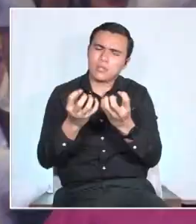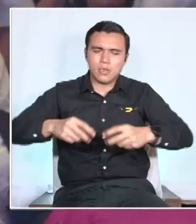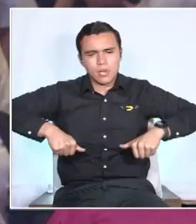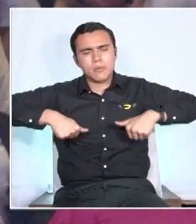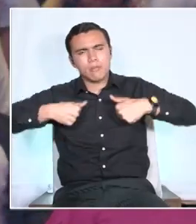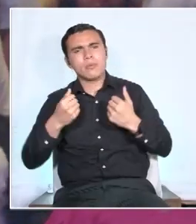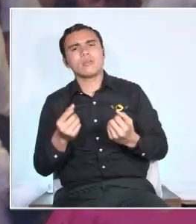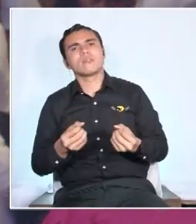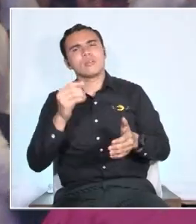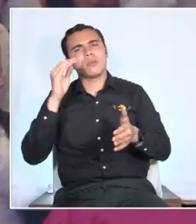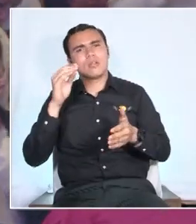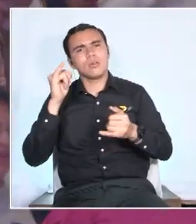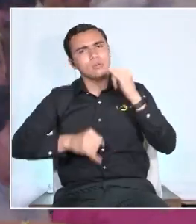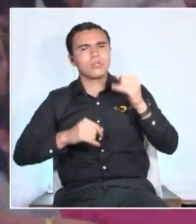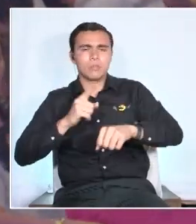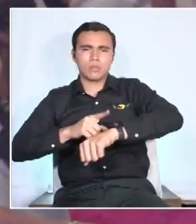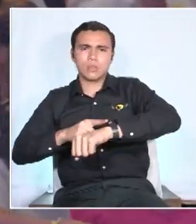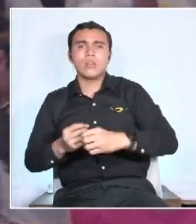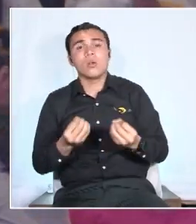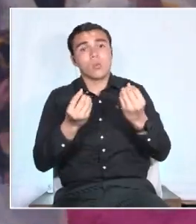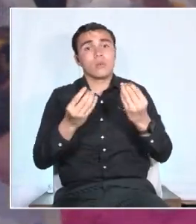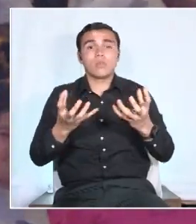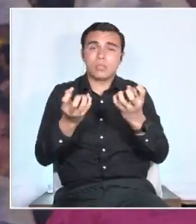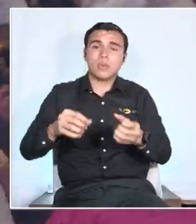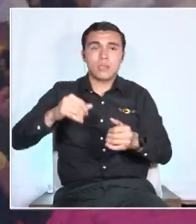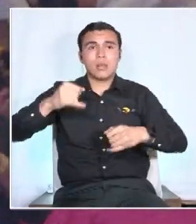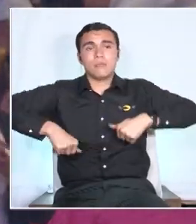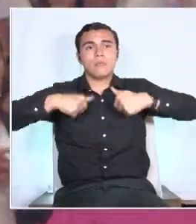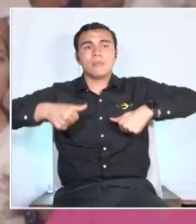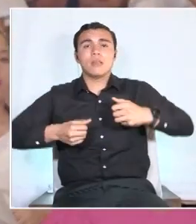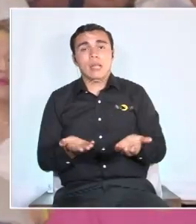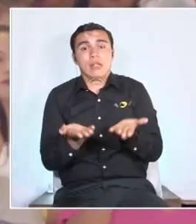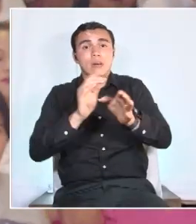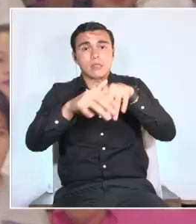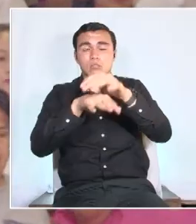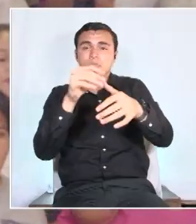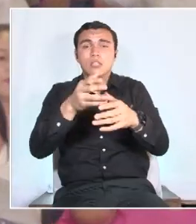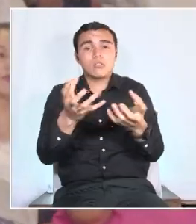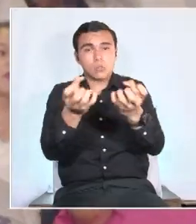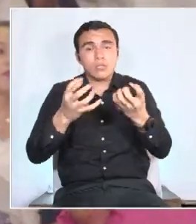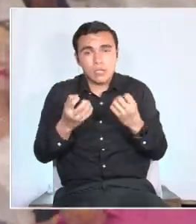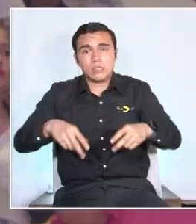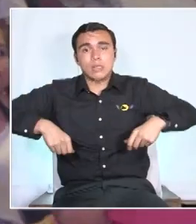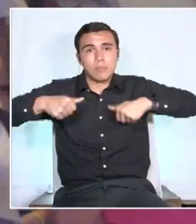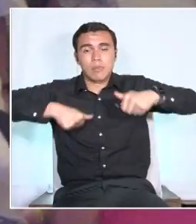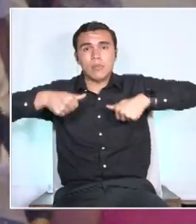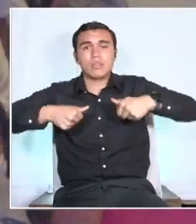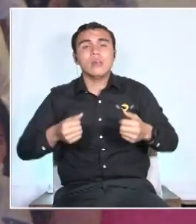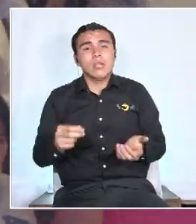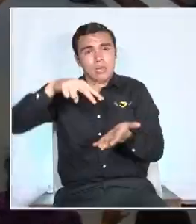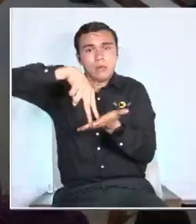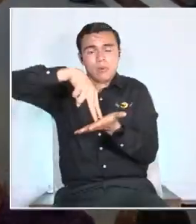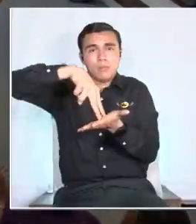tiempos? Oh, aleluya. ¿Cuántos quieren un avivamiento? Levanta tu mano si tú quieres un avivamiento. Ponte de